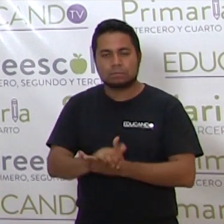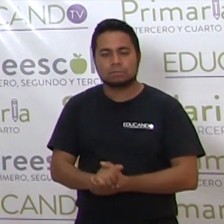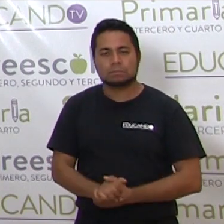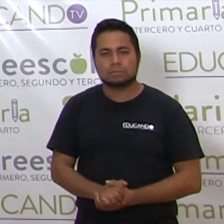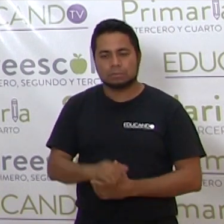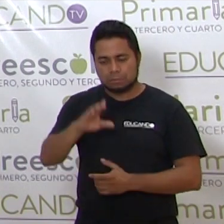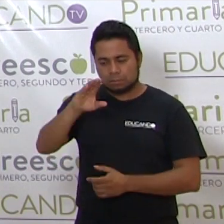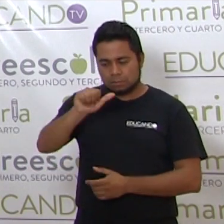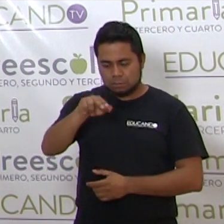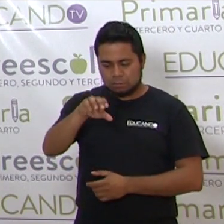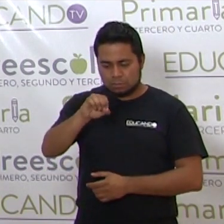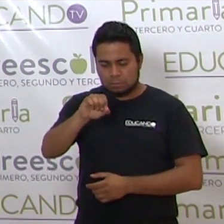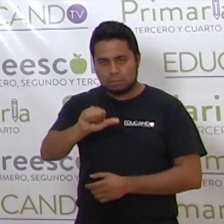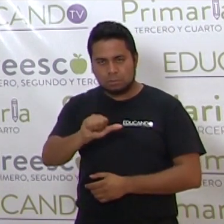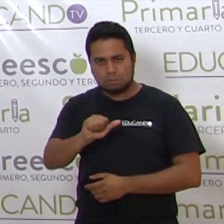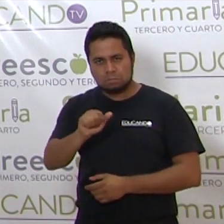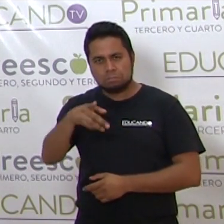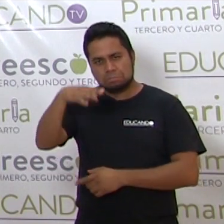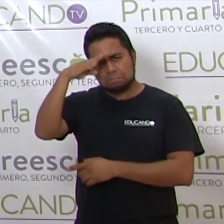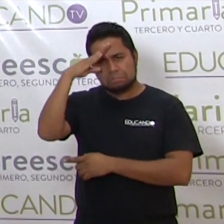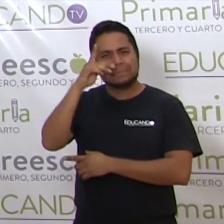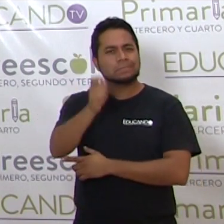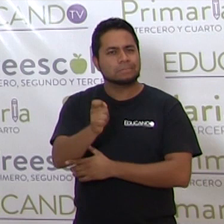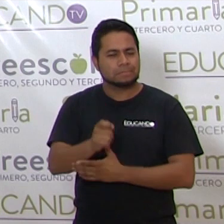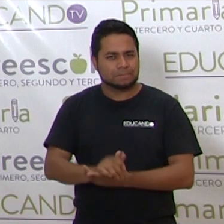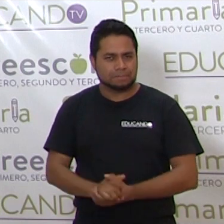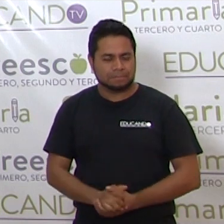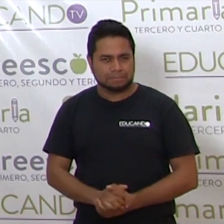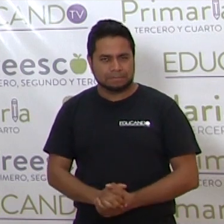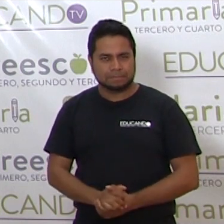cano a que creen que signifique